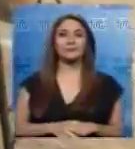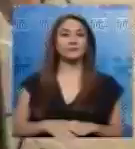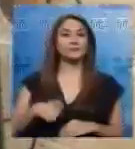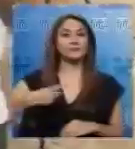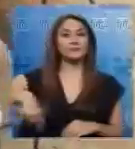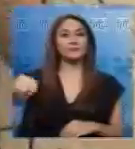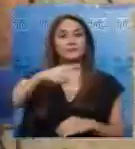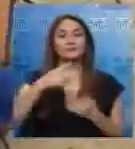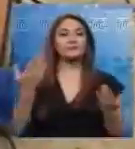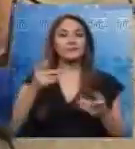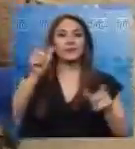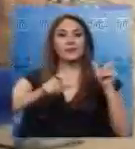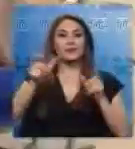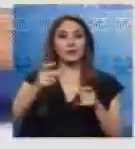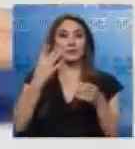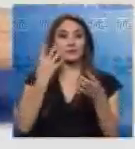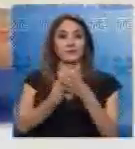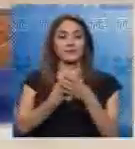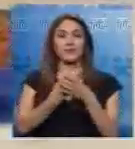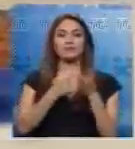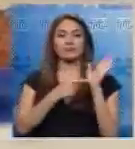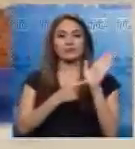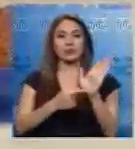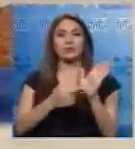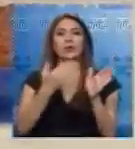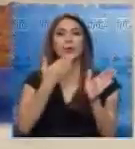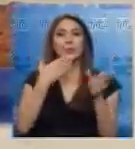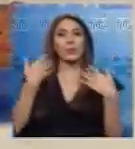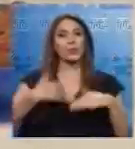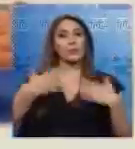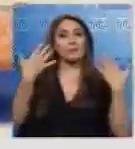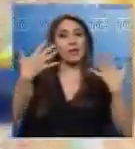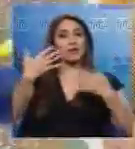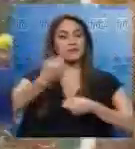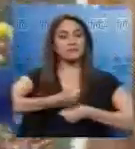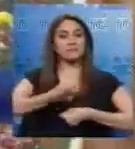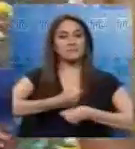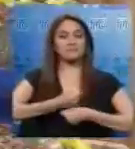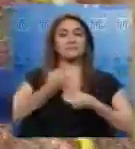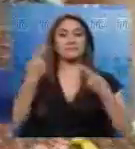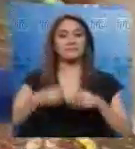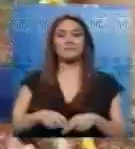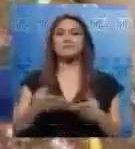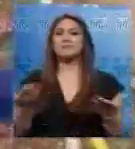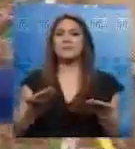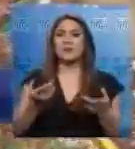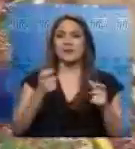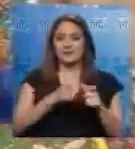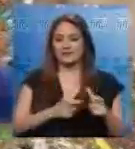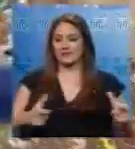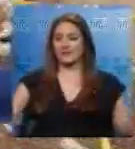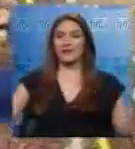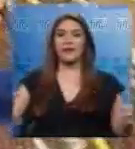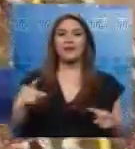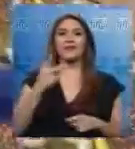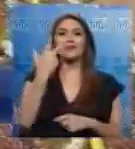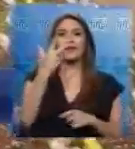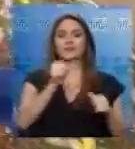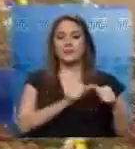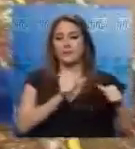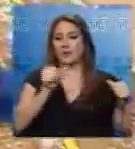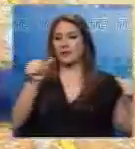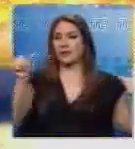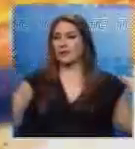un ambiente festivo, los privados de la libertad demostraron su arte culinario. Ellos elaboraron una guagua de pan que mide más de 3